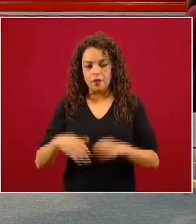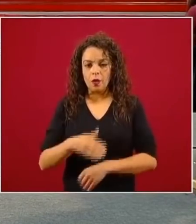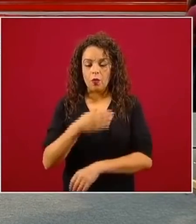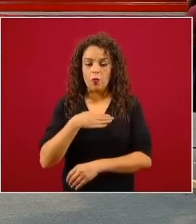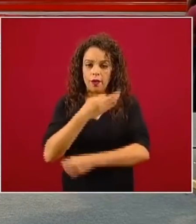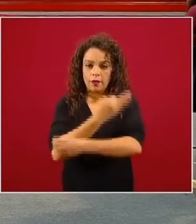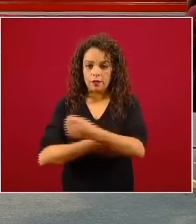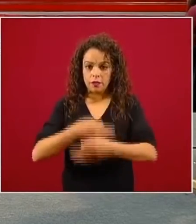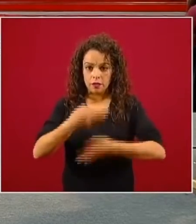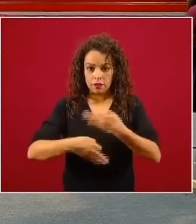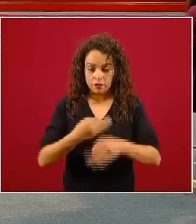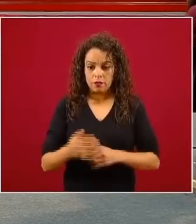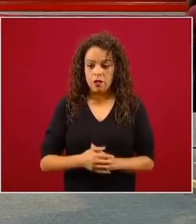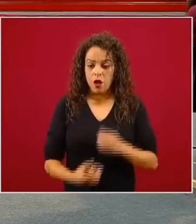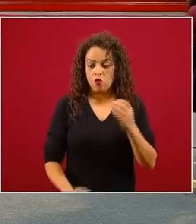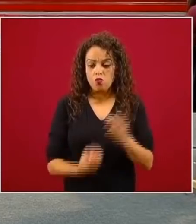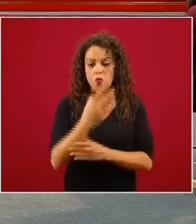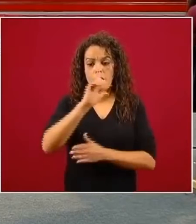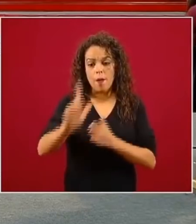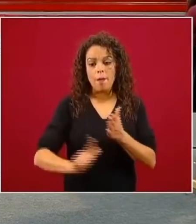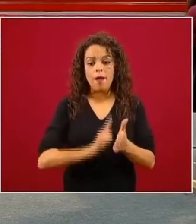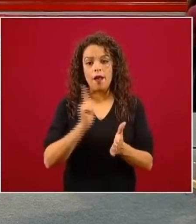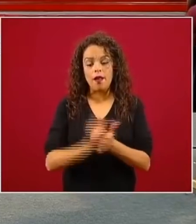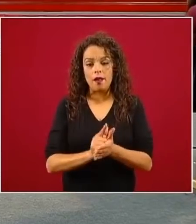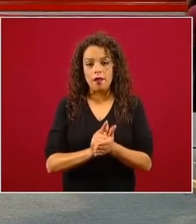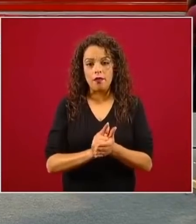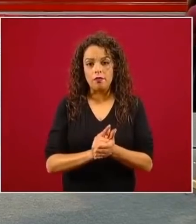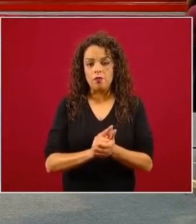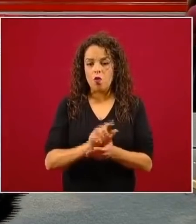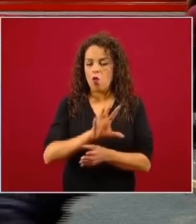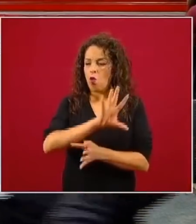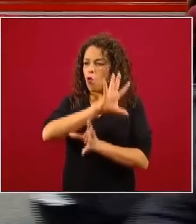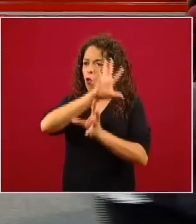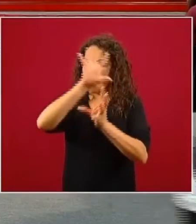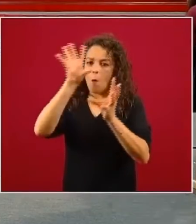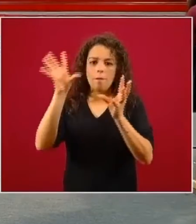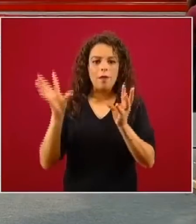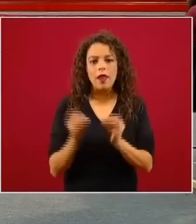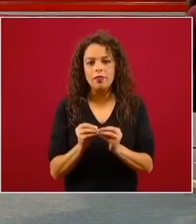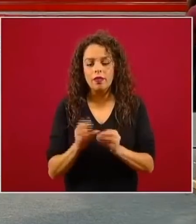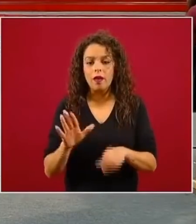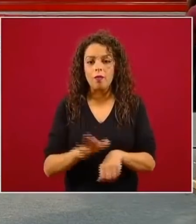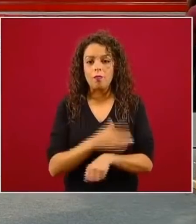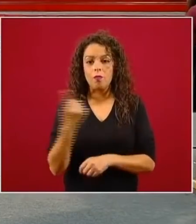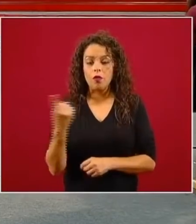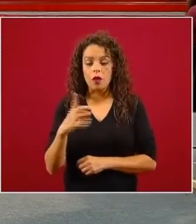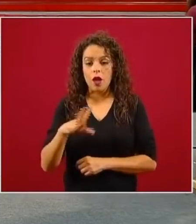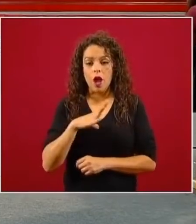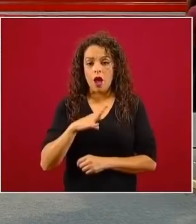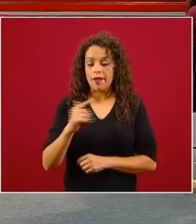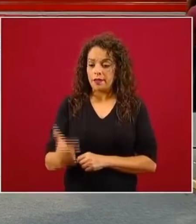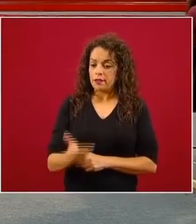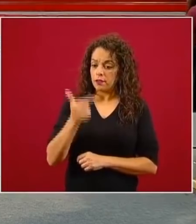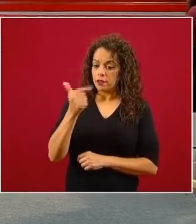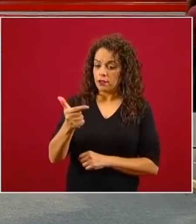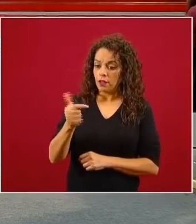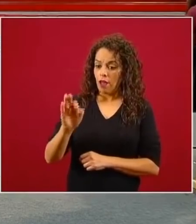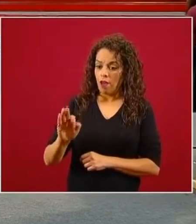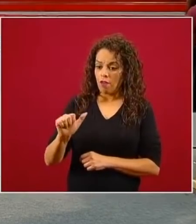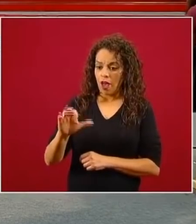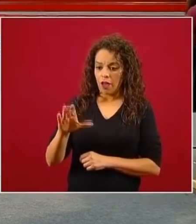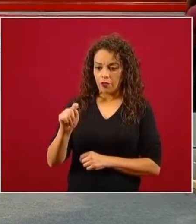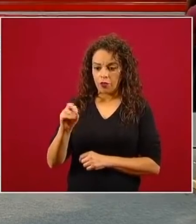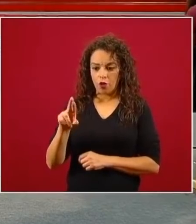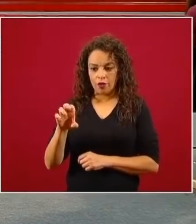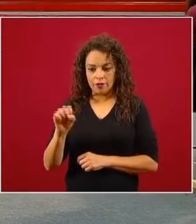el zócalo que no hay plazas automáticas para normalistas que la asignación de plazas debe hacerse conforme a la ley es decir mediante